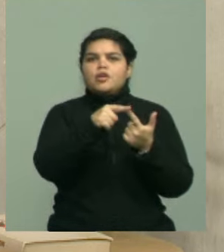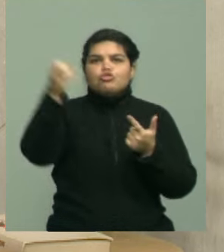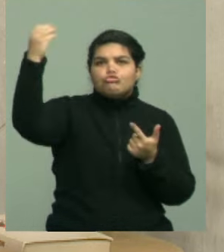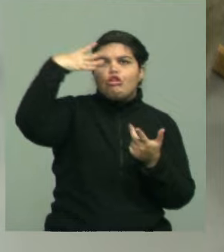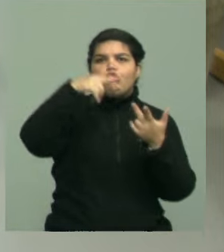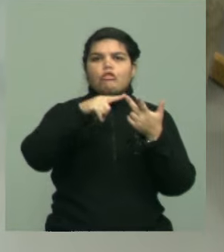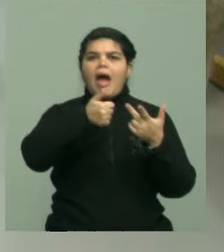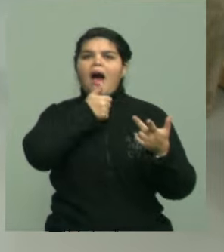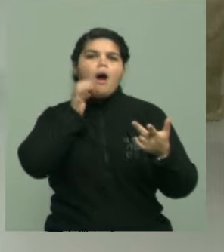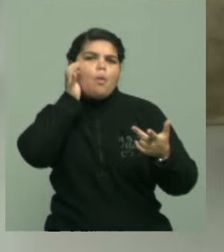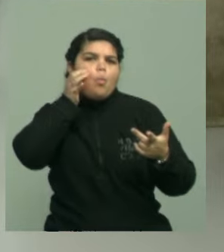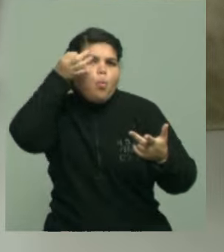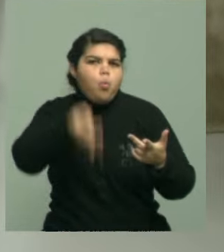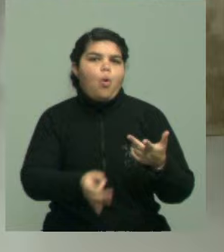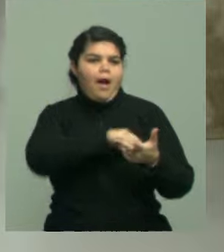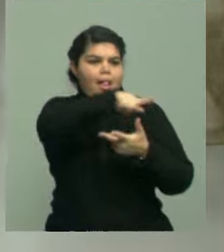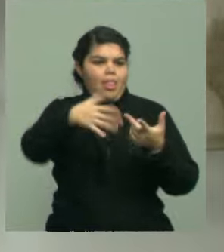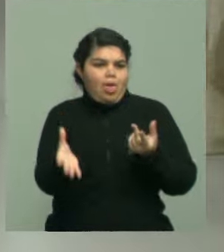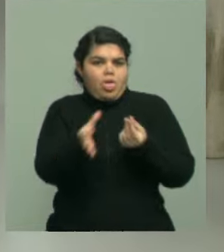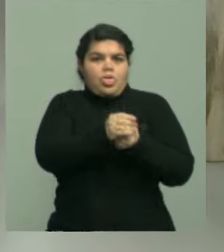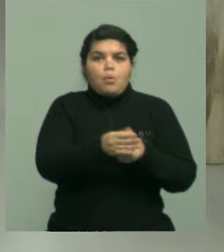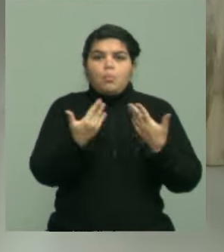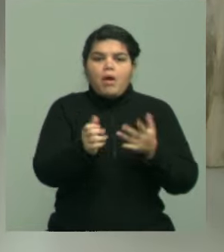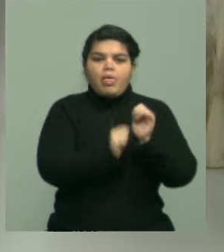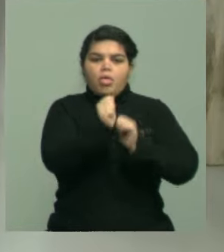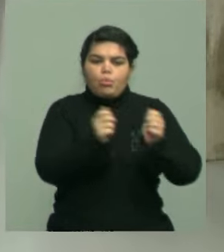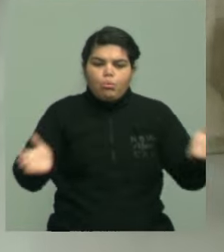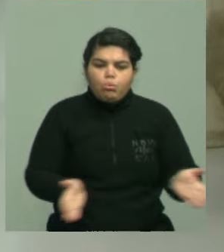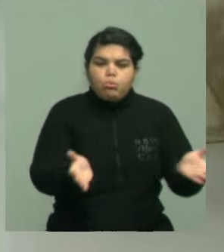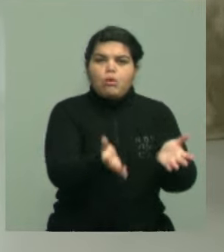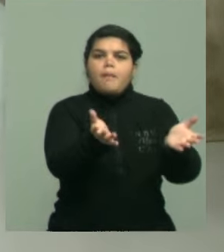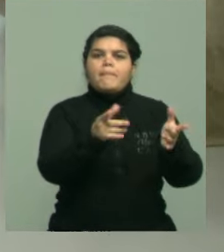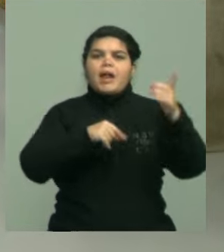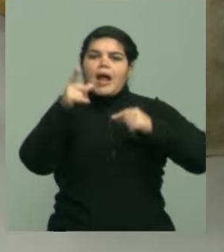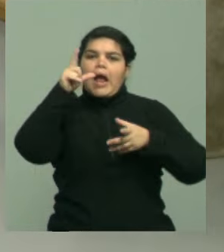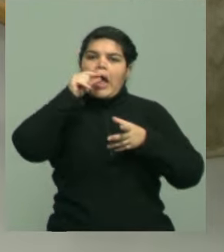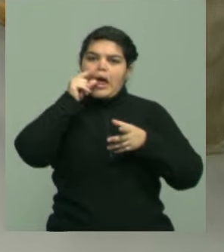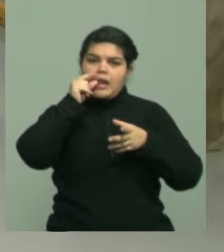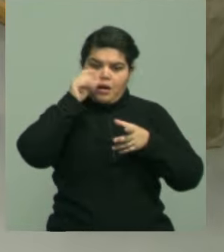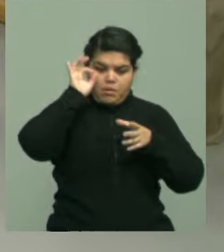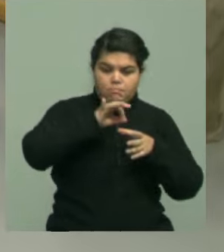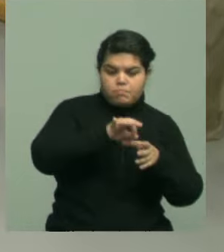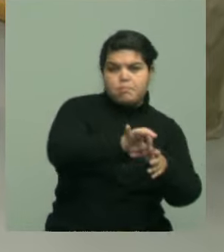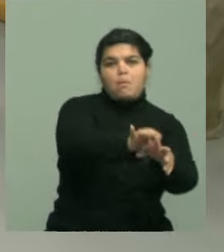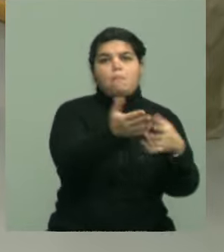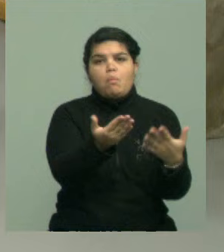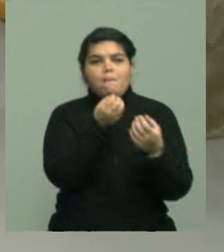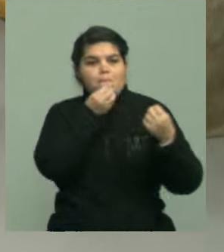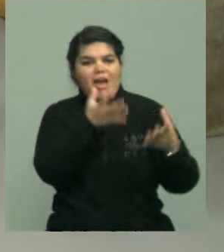y tratar de fomentar la industria por ese lado. Bueno, también hablaban de capacitación, porque se entiende que aquel que ya